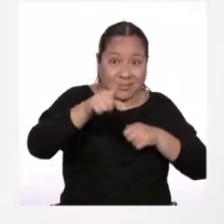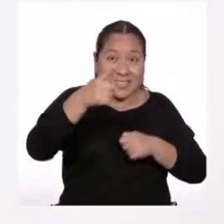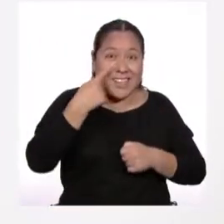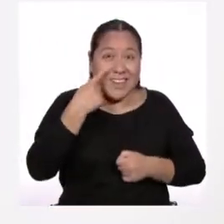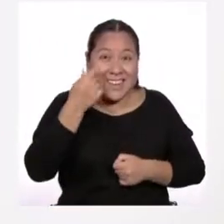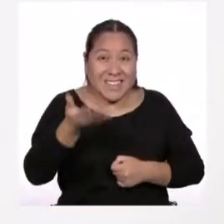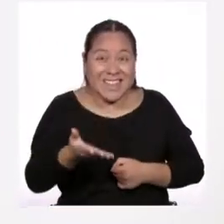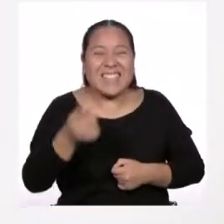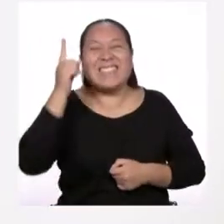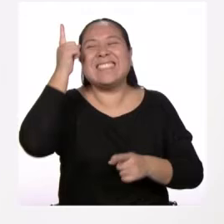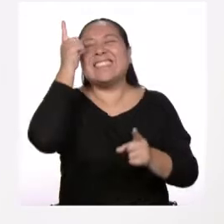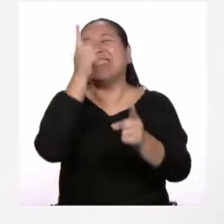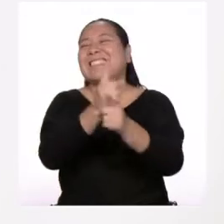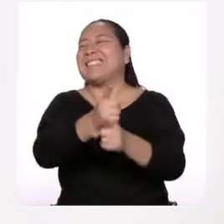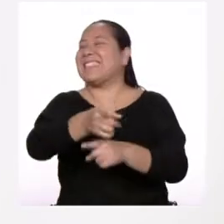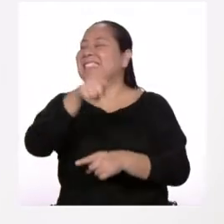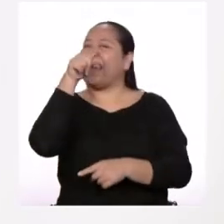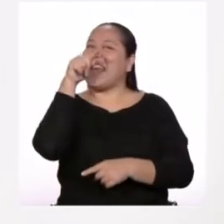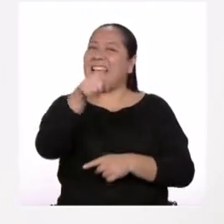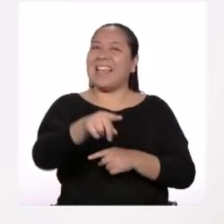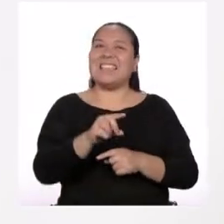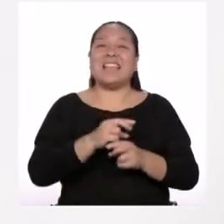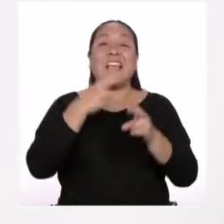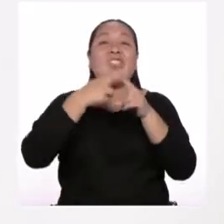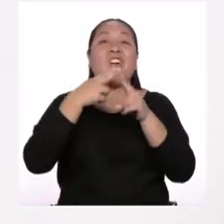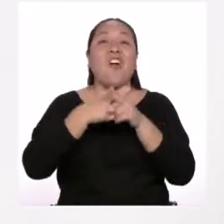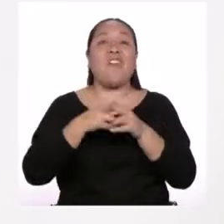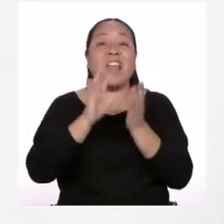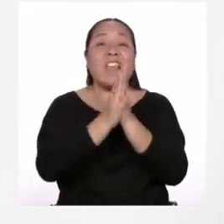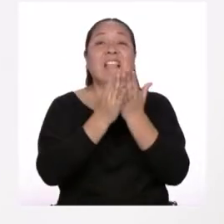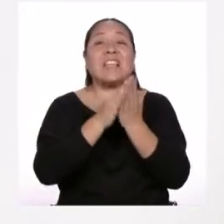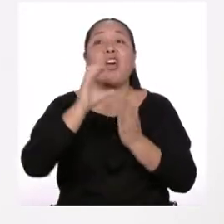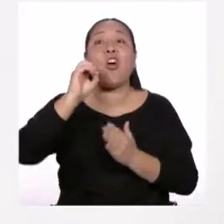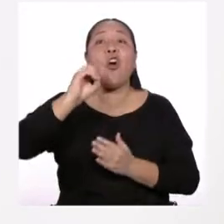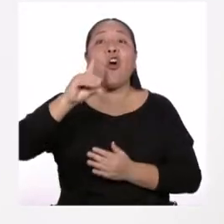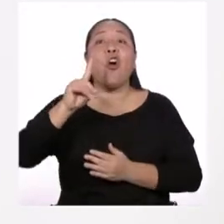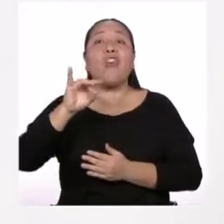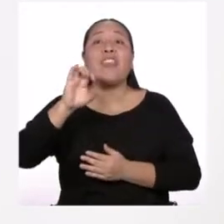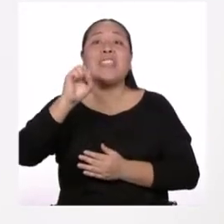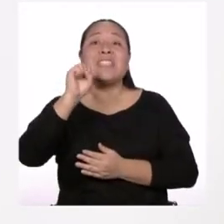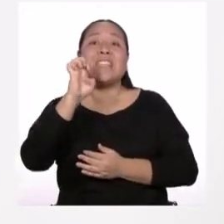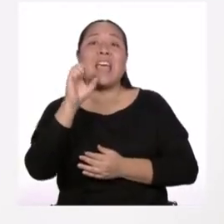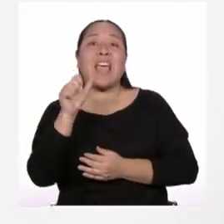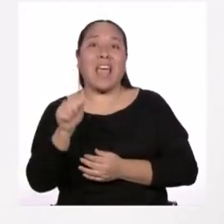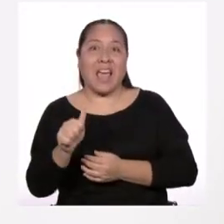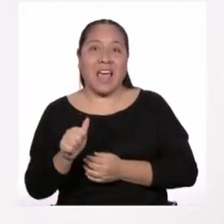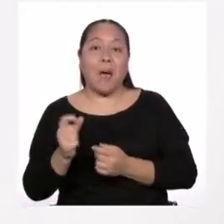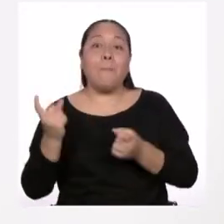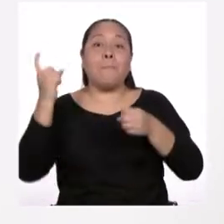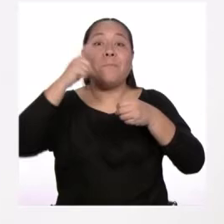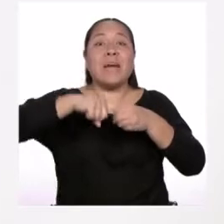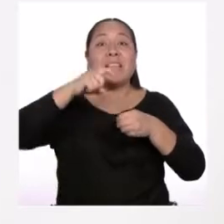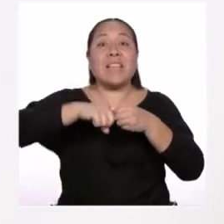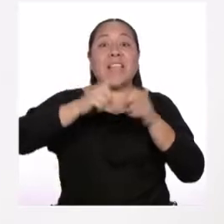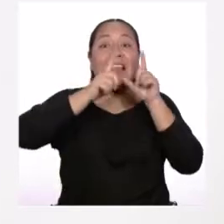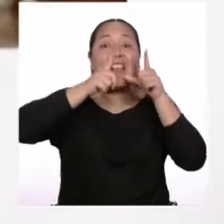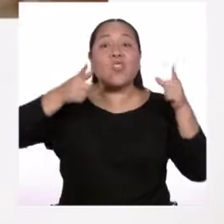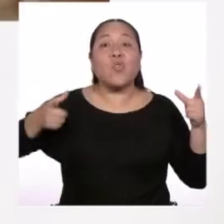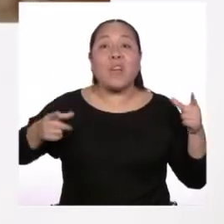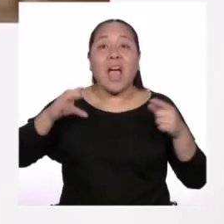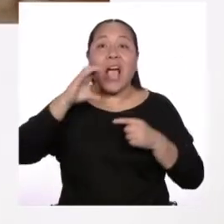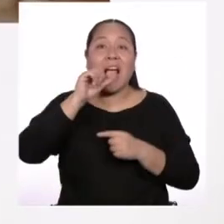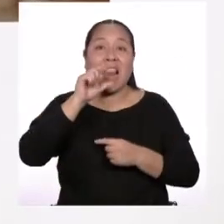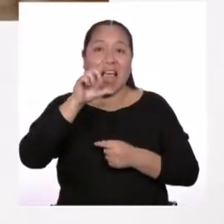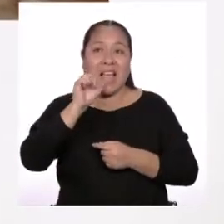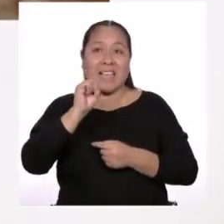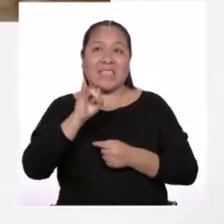¡Exacto! A ese mismo. Me refiero a la Odisea. Se trata de una epopeya que pertenece a la literatura clásica griega y que fue escrita